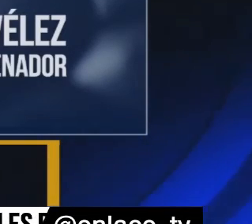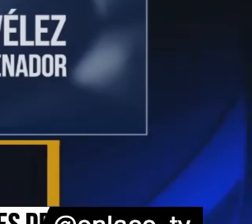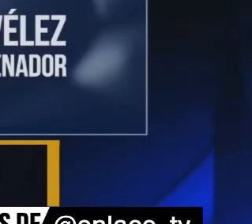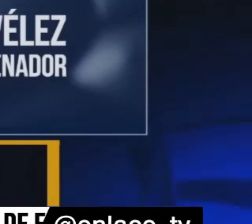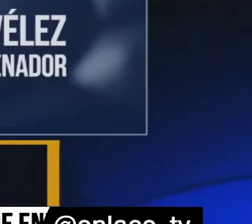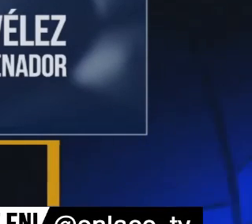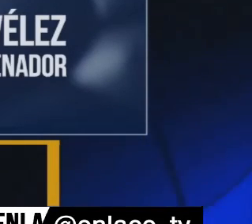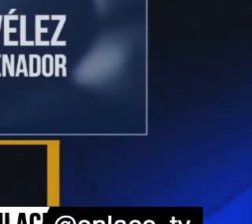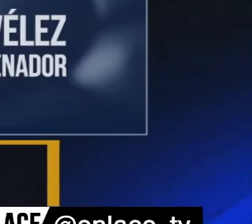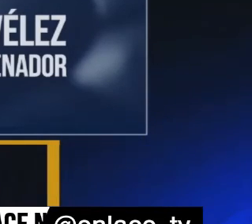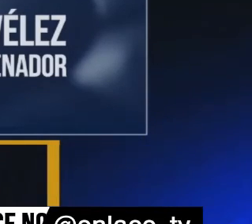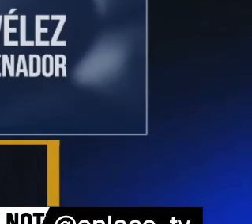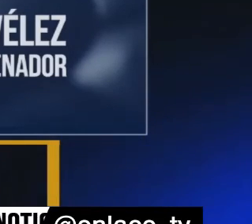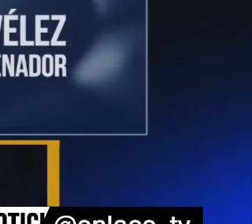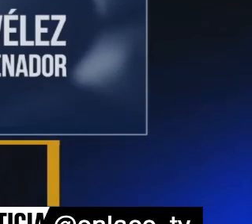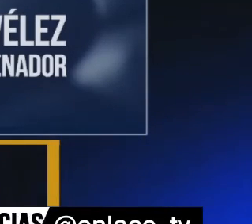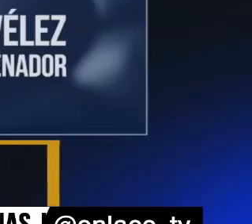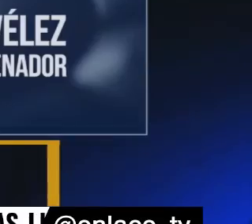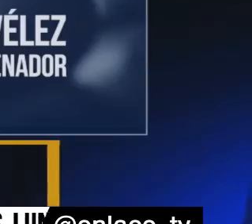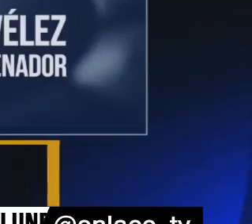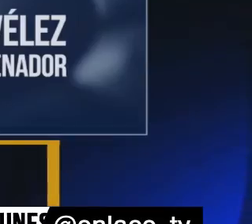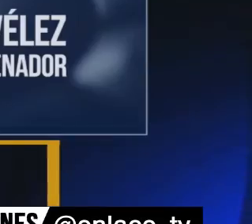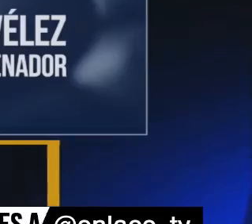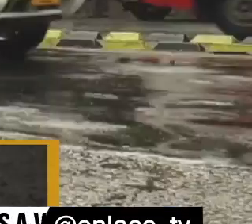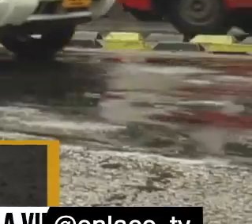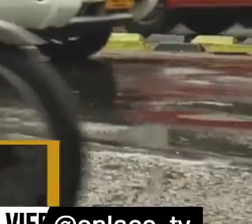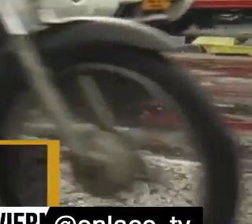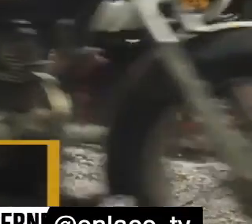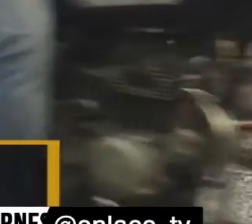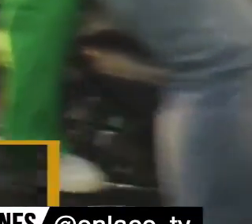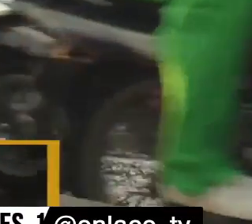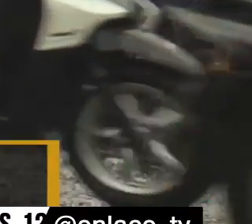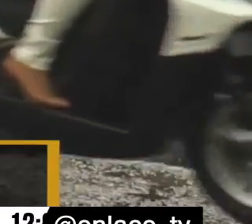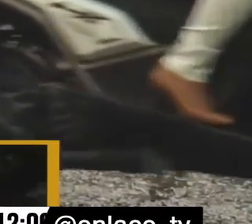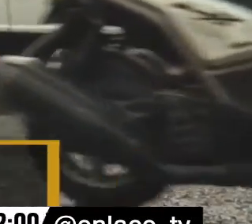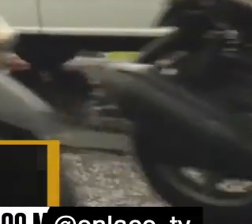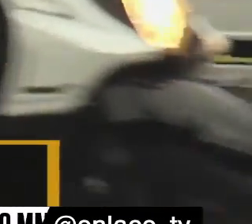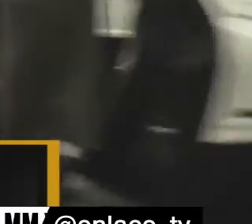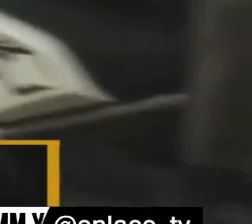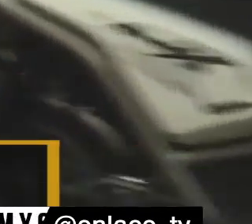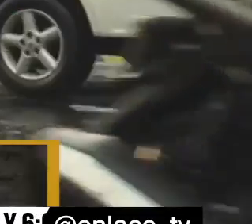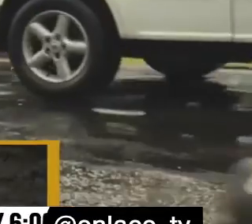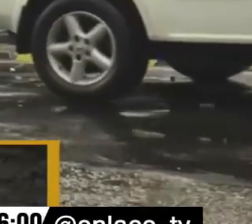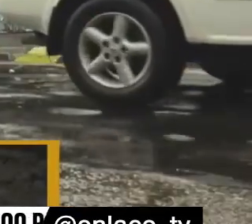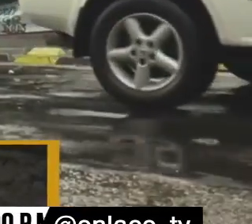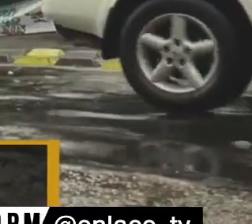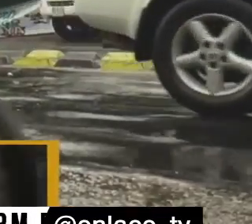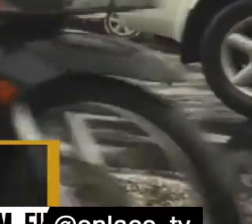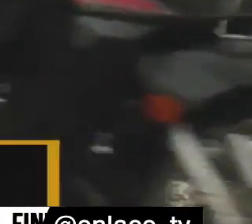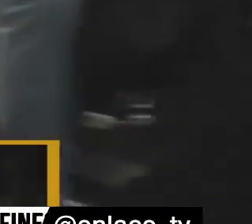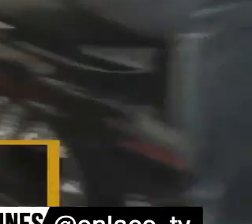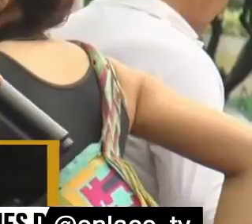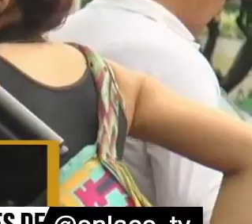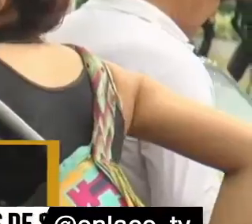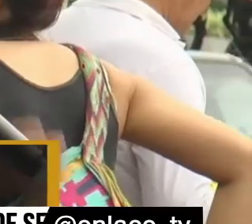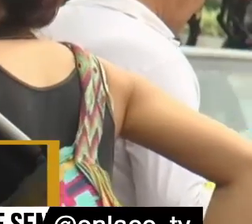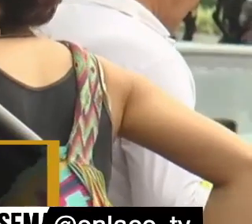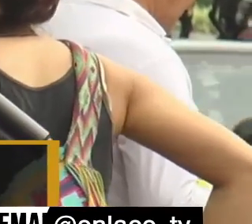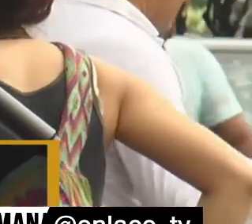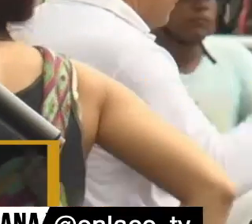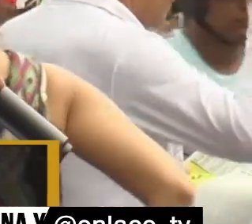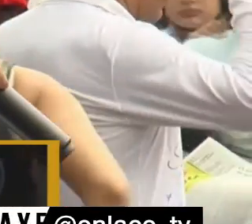decirle a los ciudadanos de Barranca Bermeja que yo no dejé un país convertido en un paraíso, pero el país iba con buenas tendencias. Iba con una